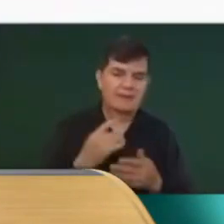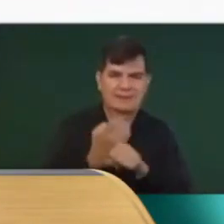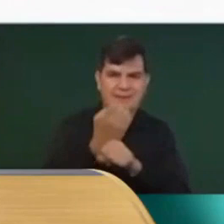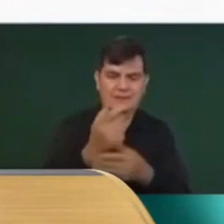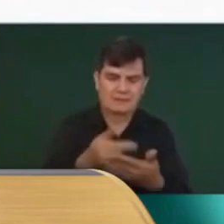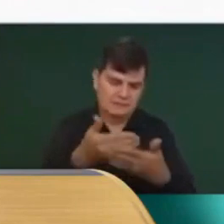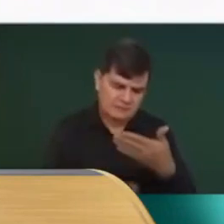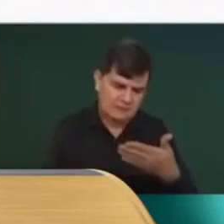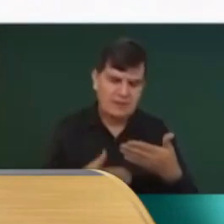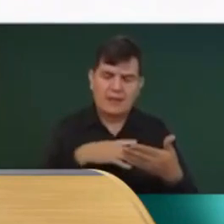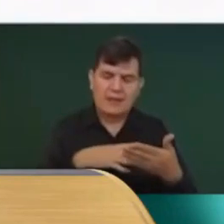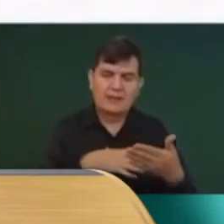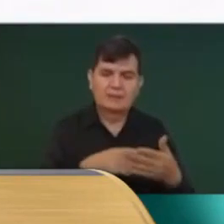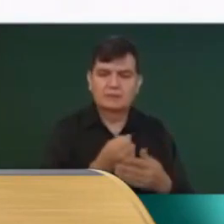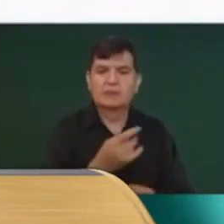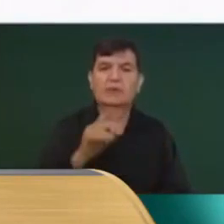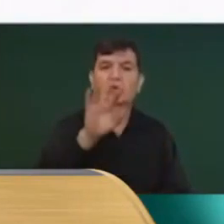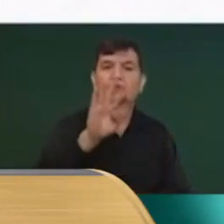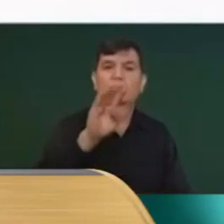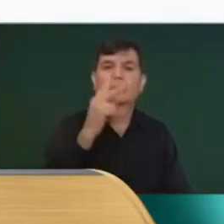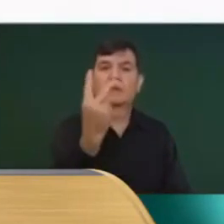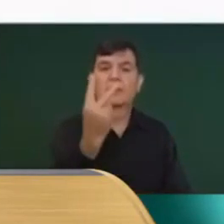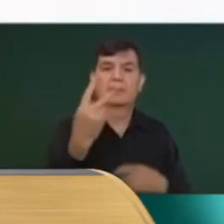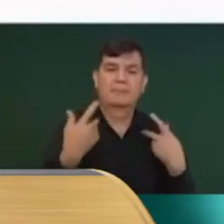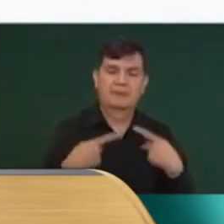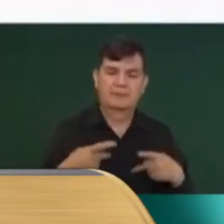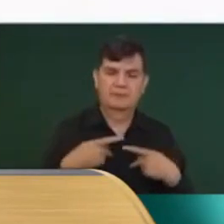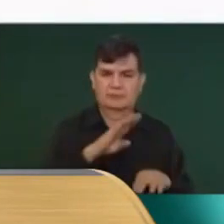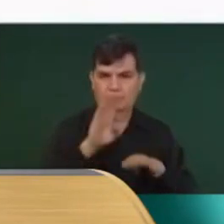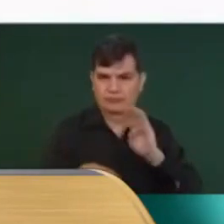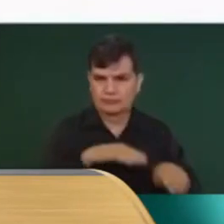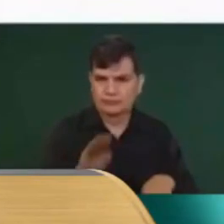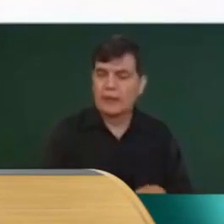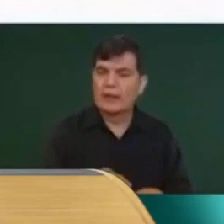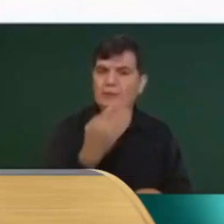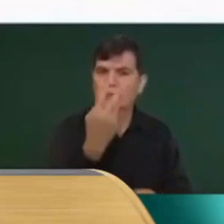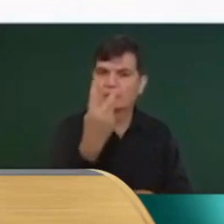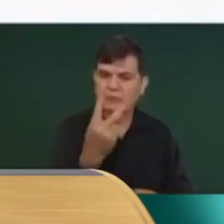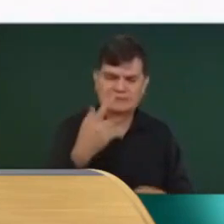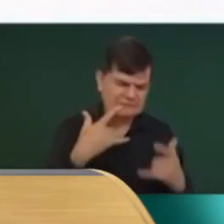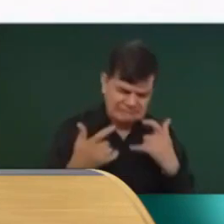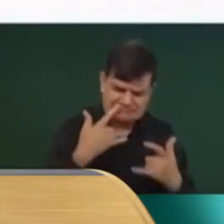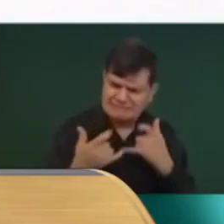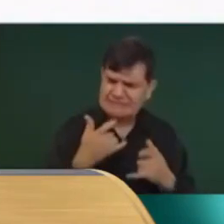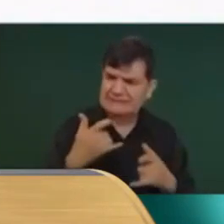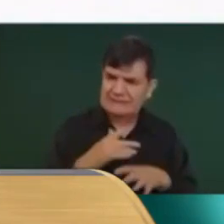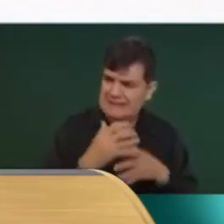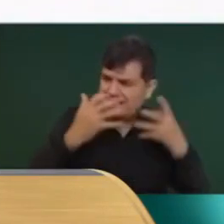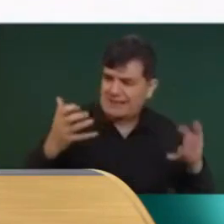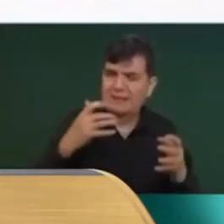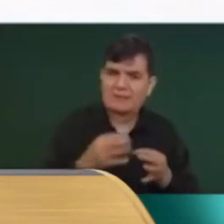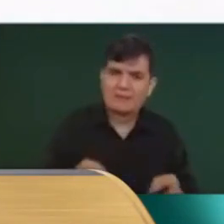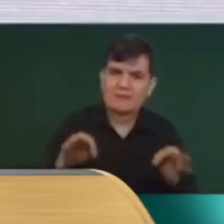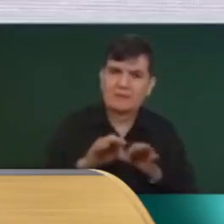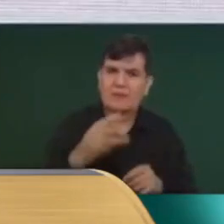se tiene el reporte de 52 personas fallecidas. Se mantiene un esfuerzo muy importante con